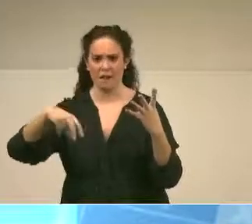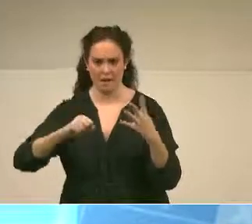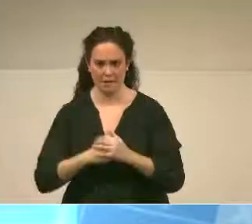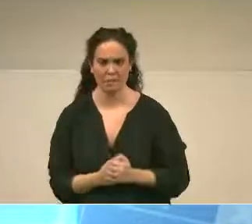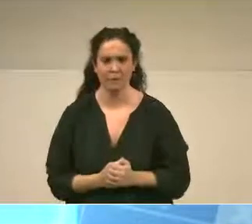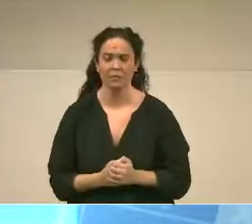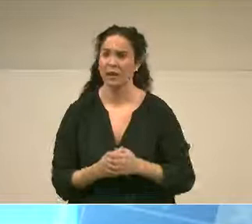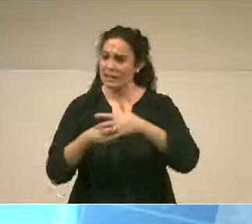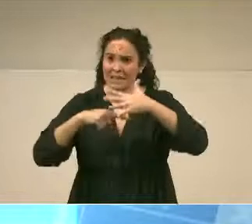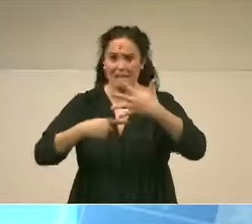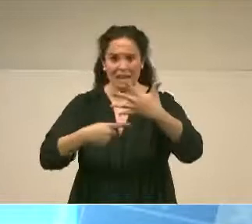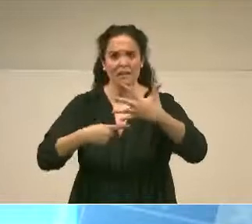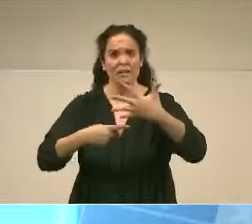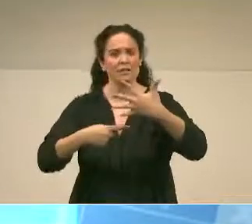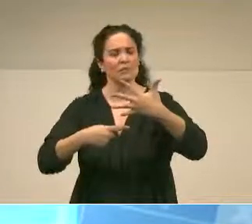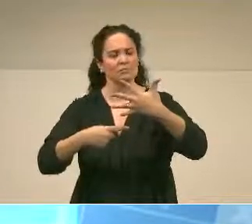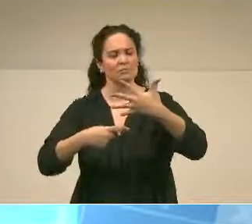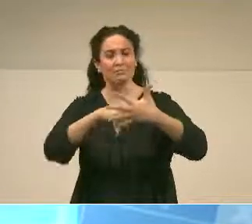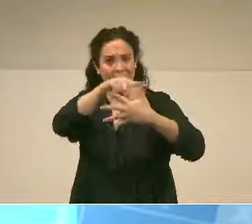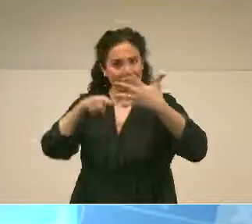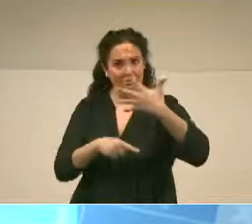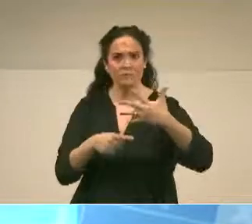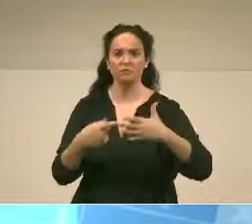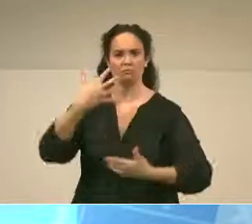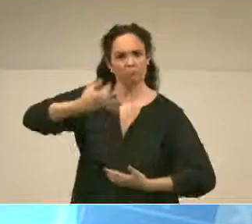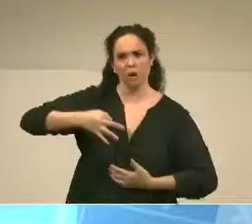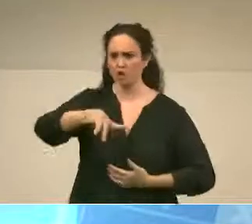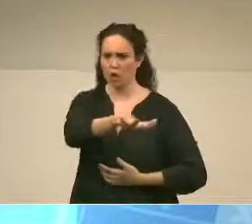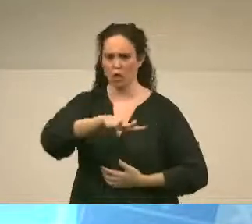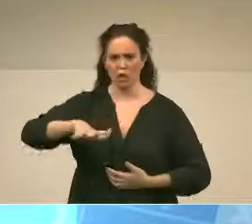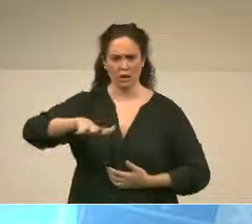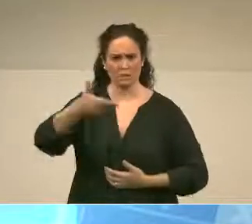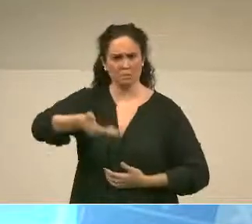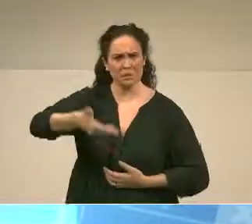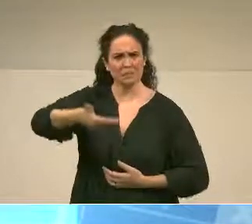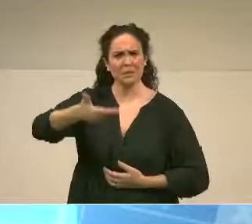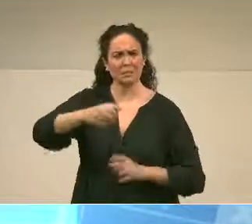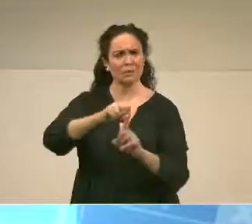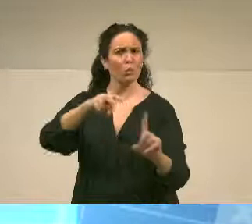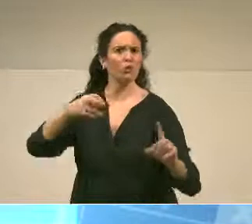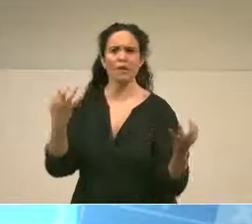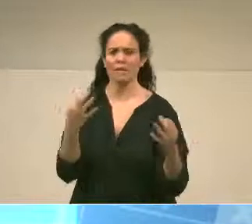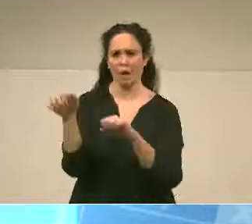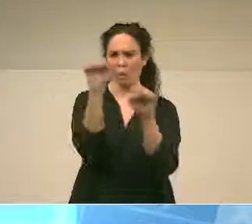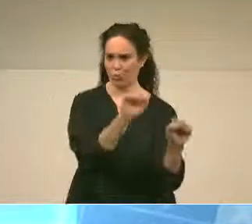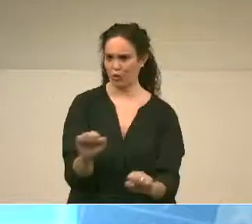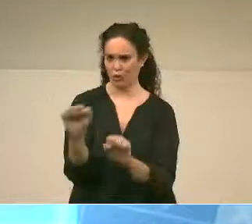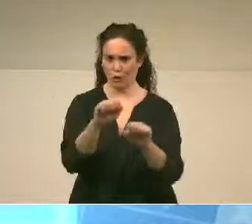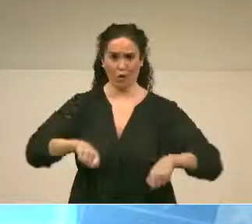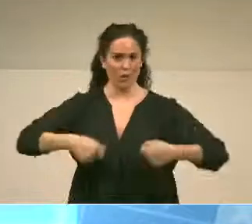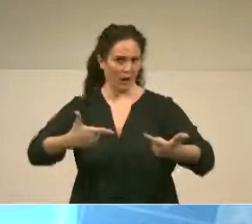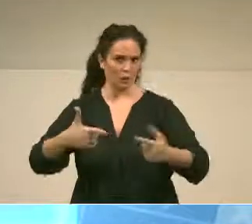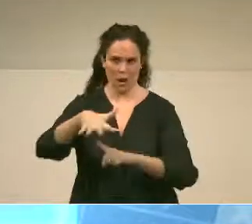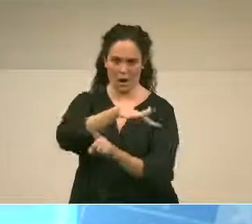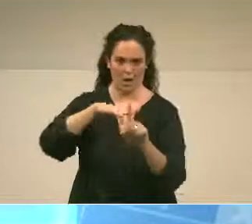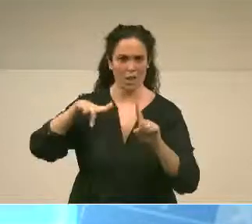Creo que tenemos que darnos cuenta de que precisamente esos humedales son unos espacios muy relevantes desde el punto de vista de protección de la biodiversidad,